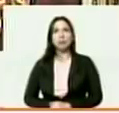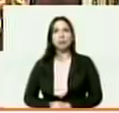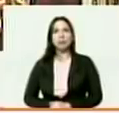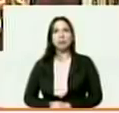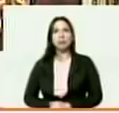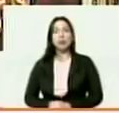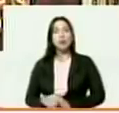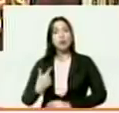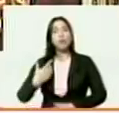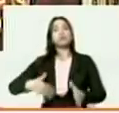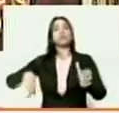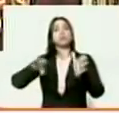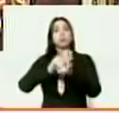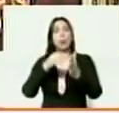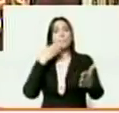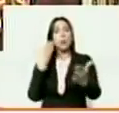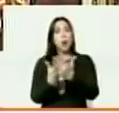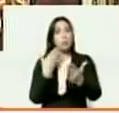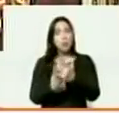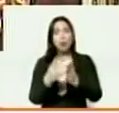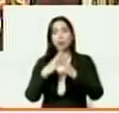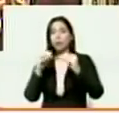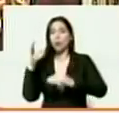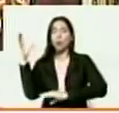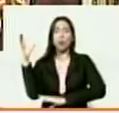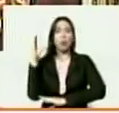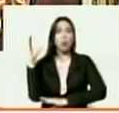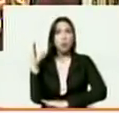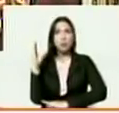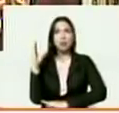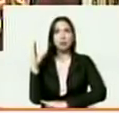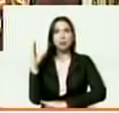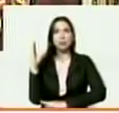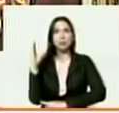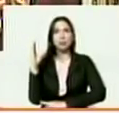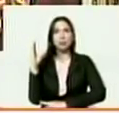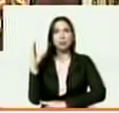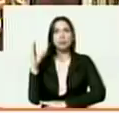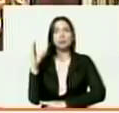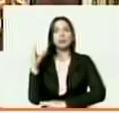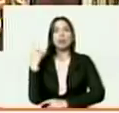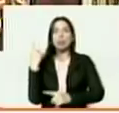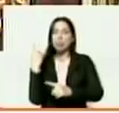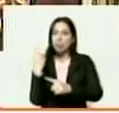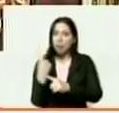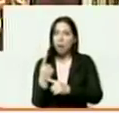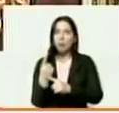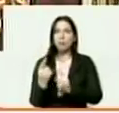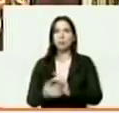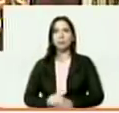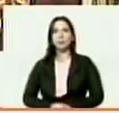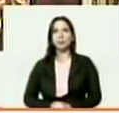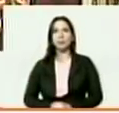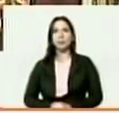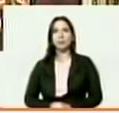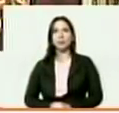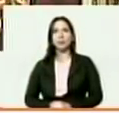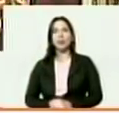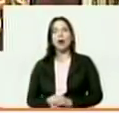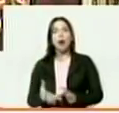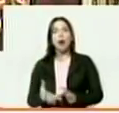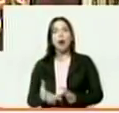Yo ratifico mi propuesta a toda Colombia de regularizar y